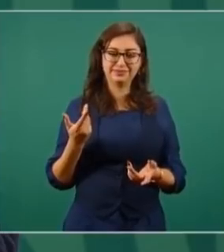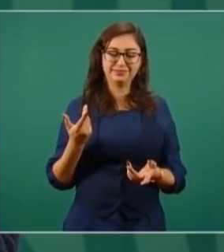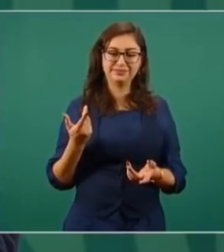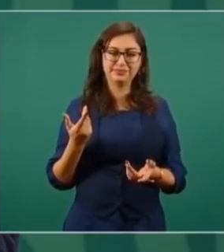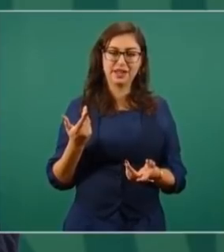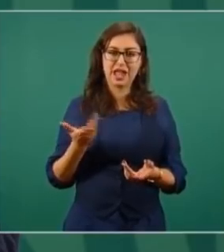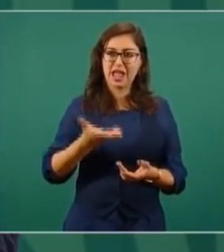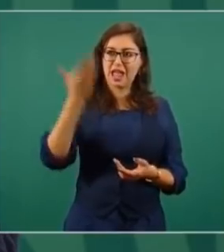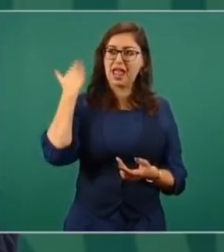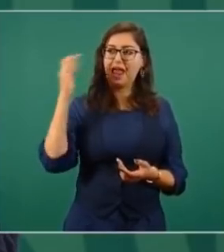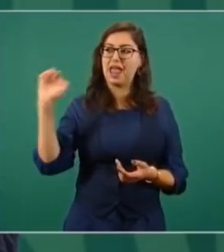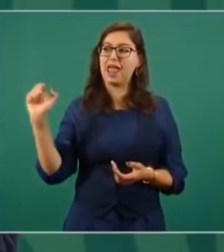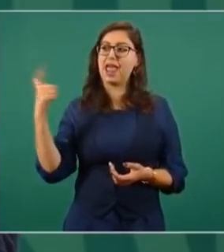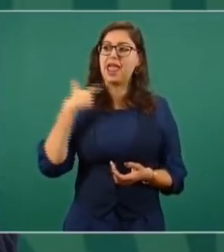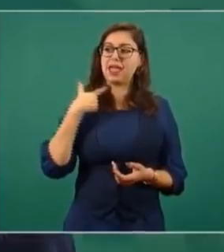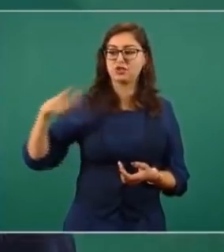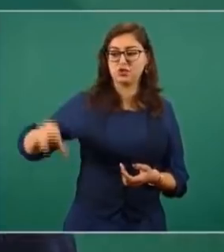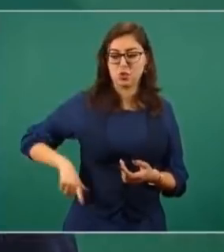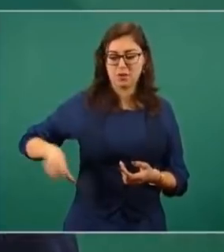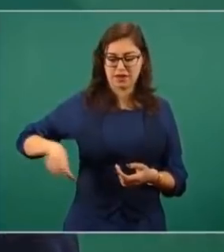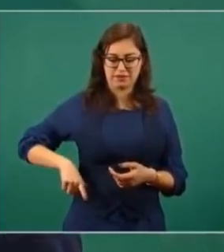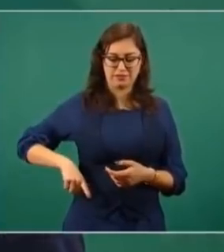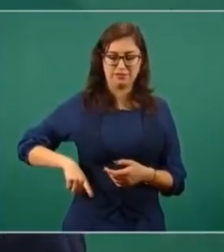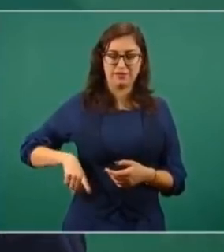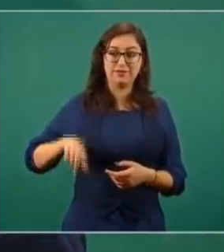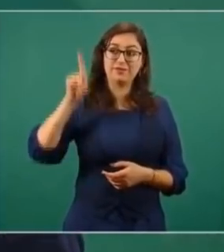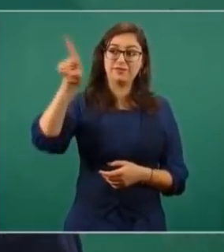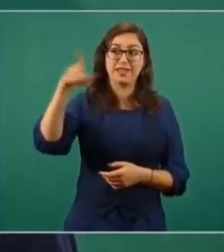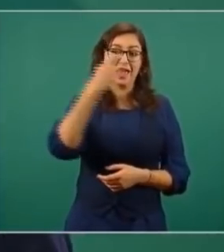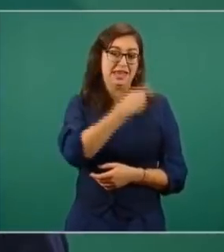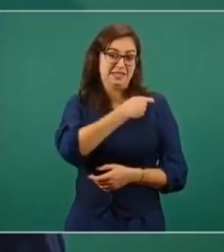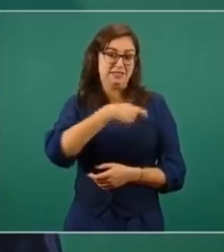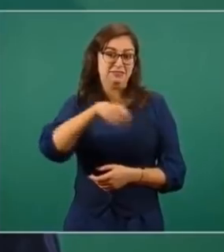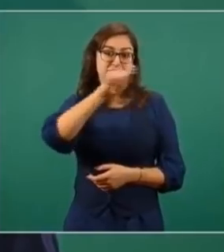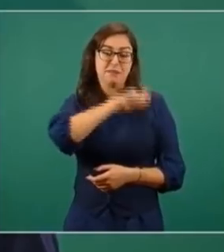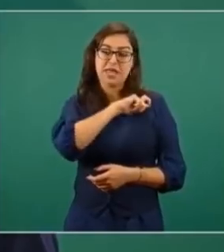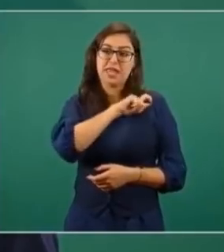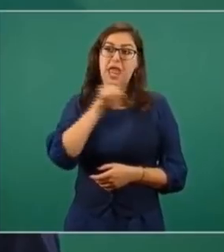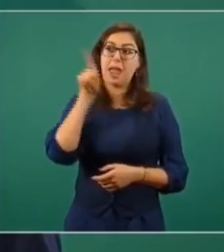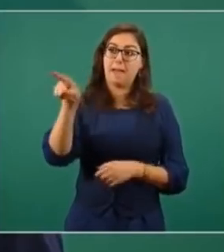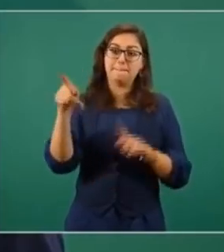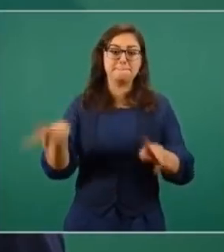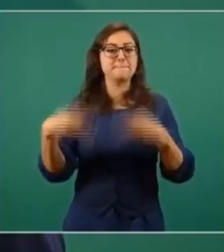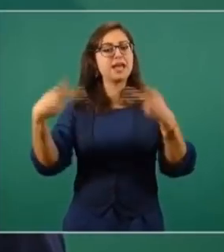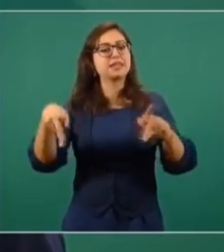a Repsol de España. España no tiene gas,